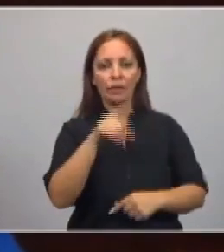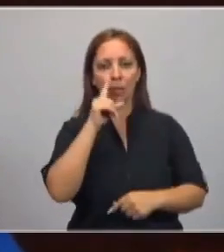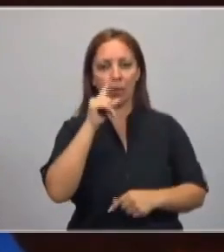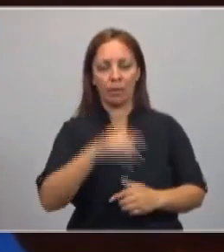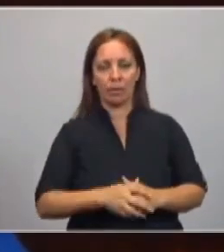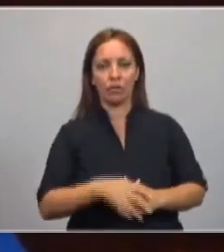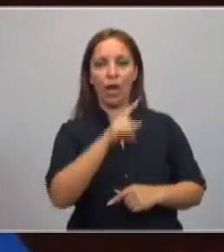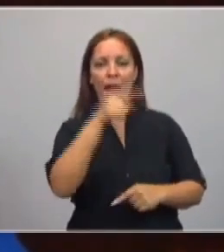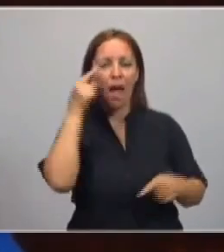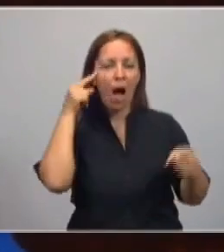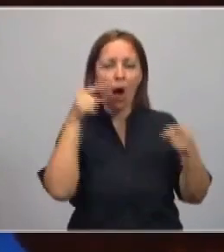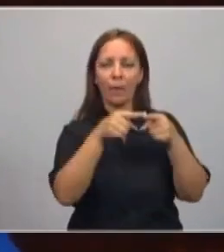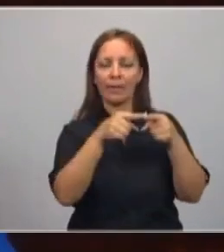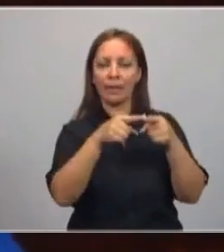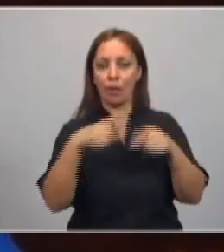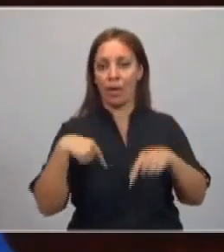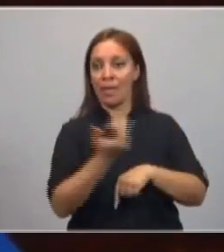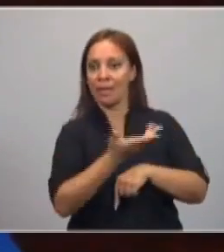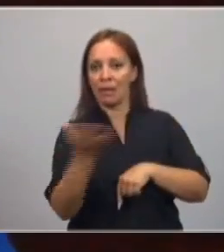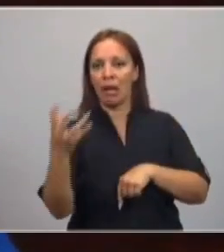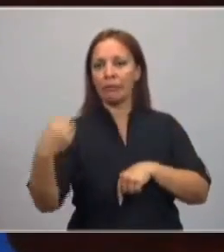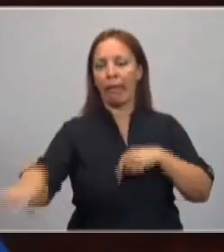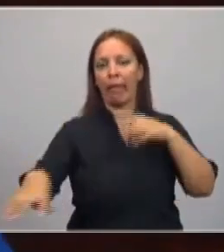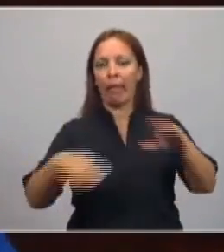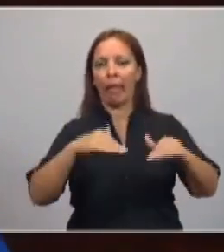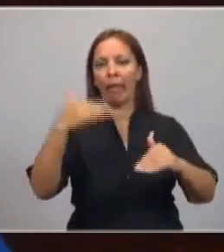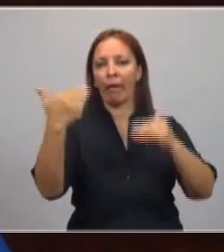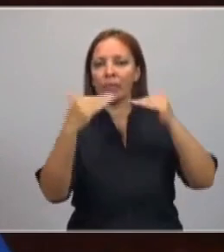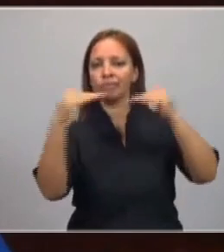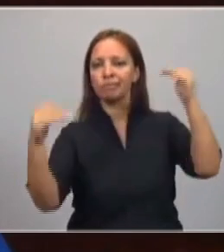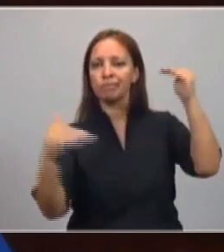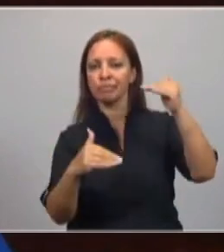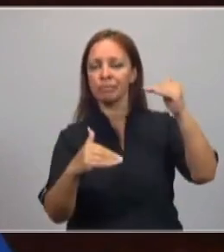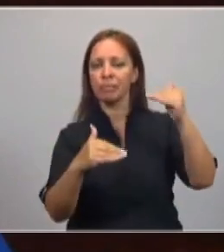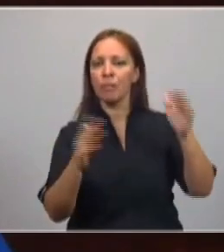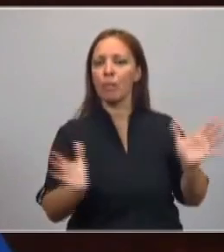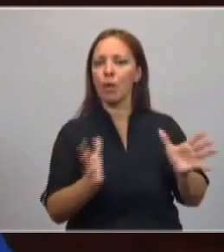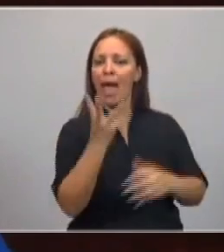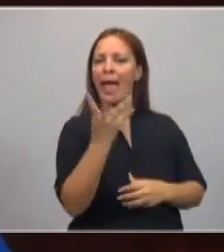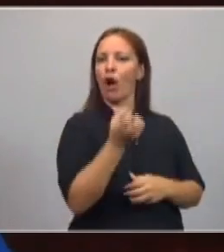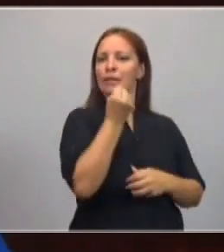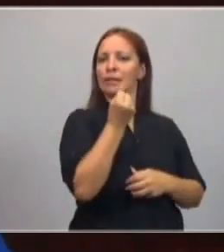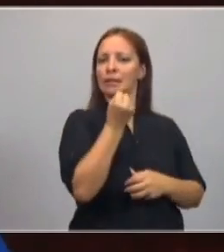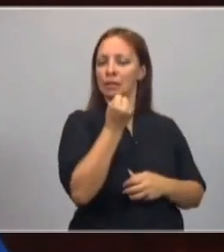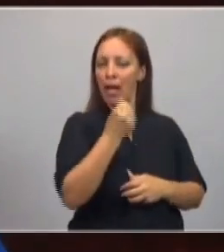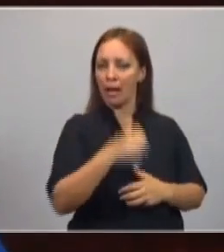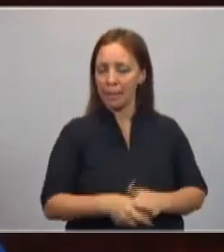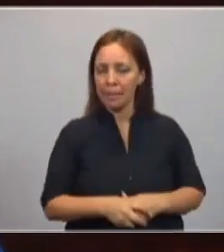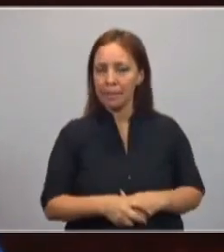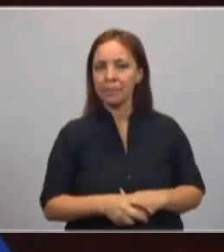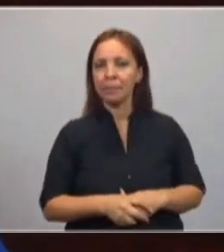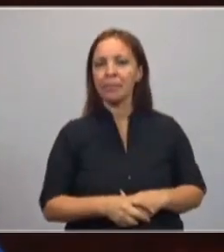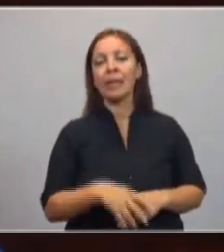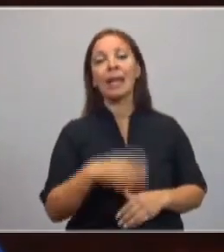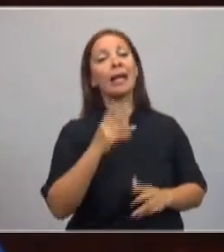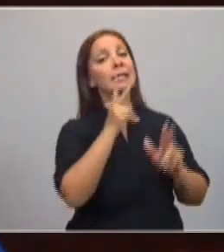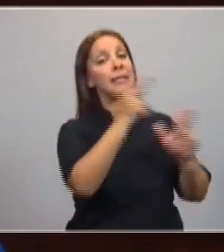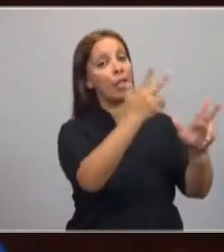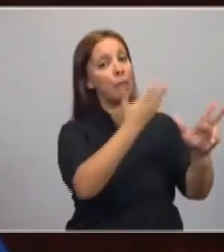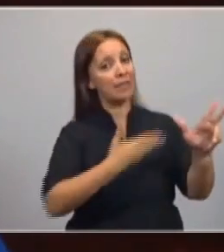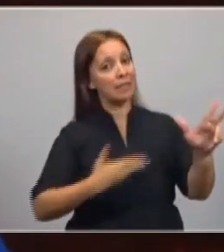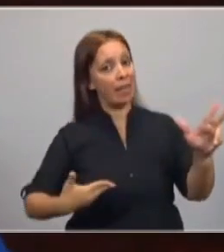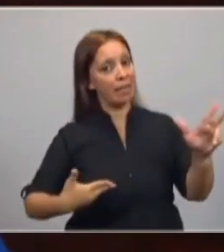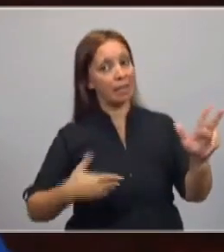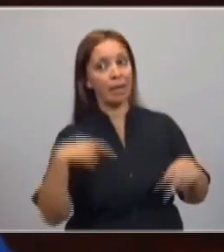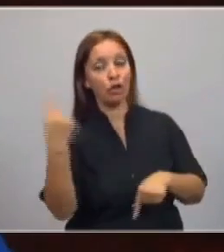la sociedad promoviendo el egoísmo, también se está poniendo en riesgo esa unidad nacional. Presidente, no